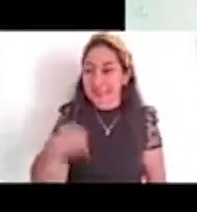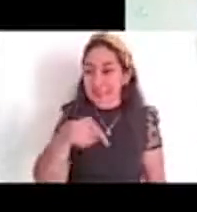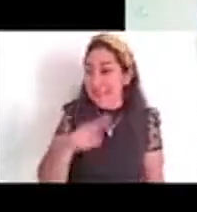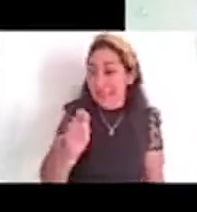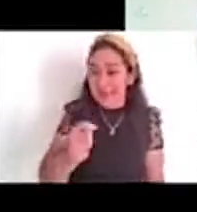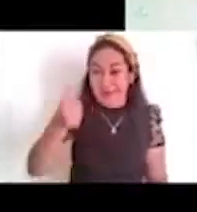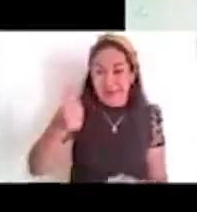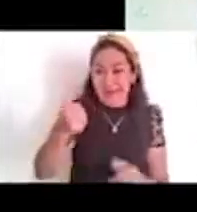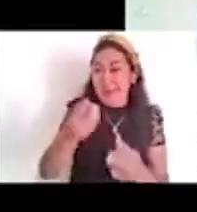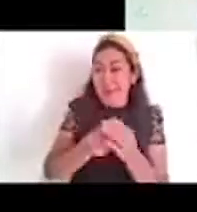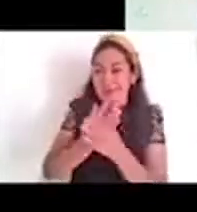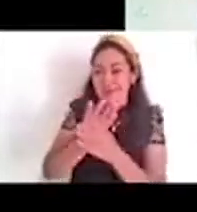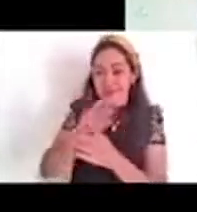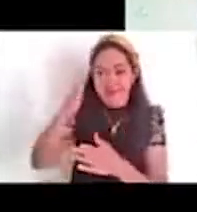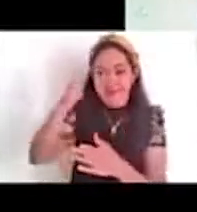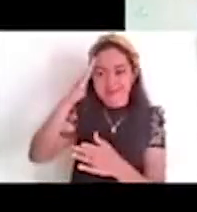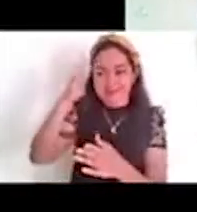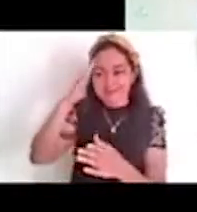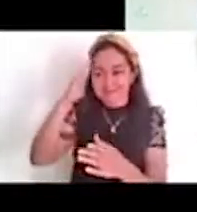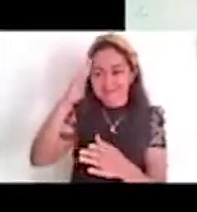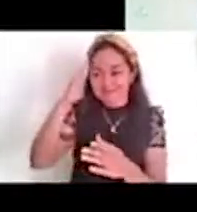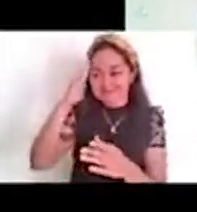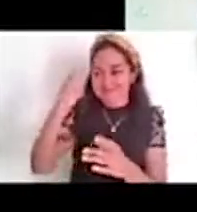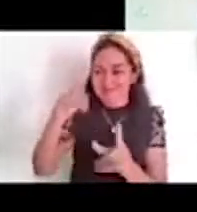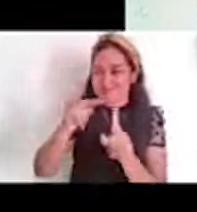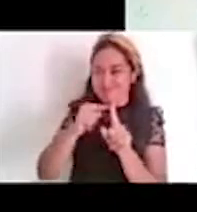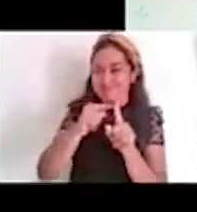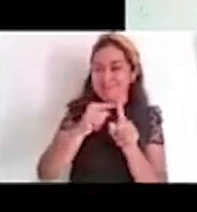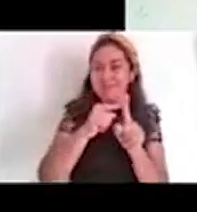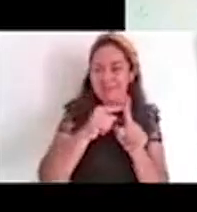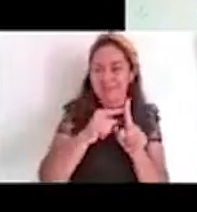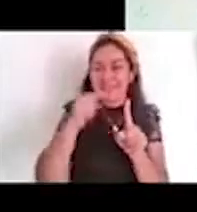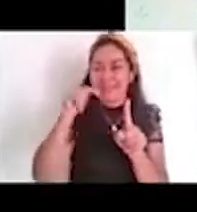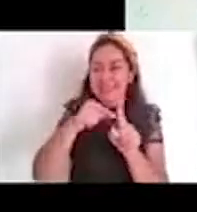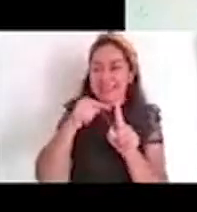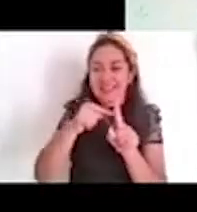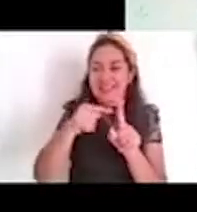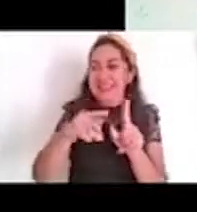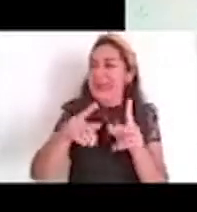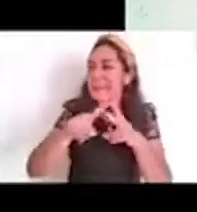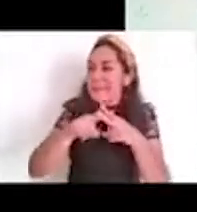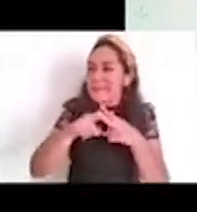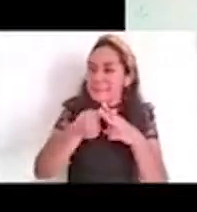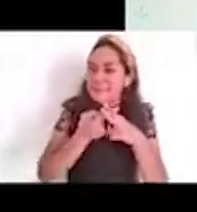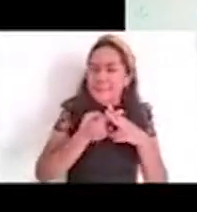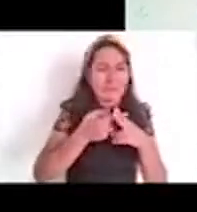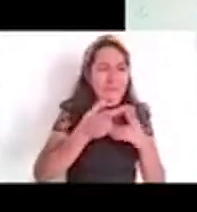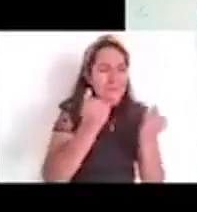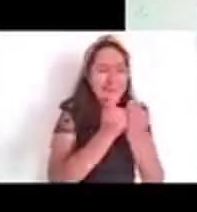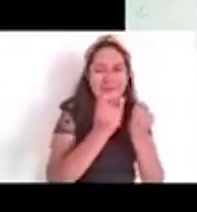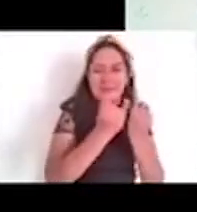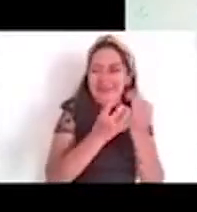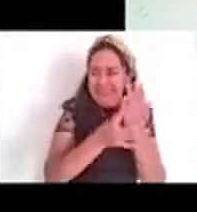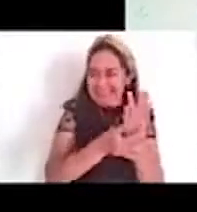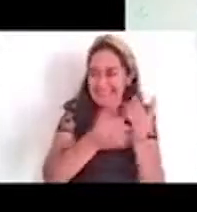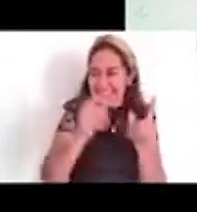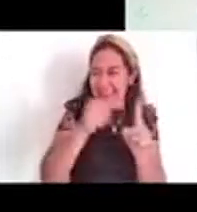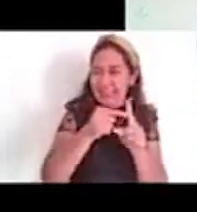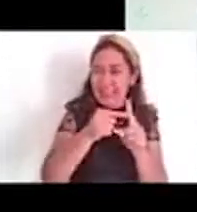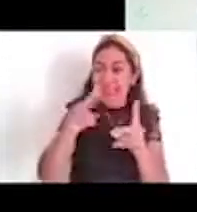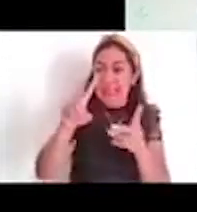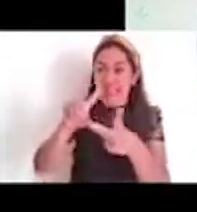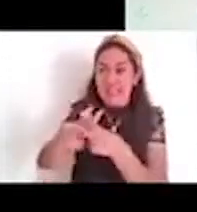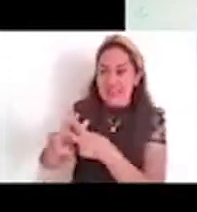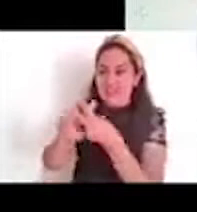sañudo, ¿no? Quien también, Moctezuma Ilhuicamina, flechador de estrellas, también disfruta de